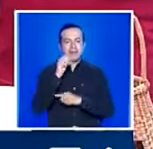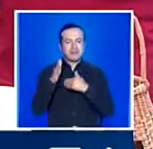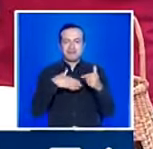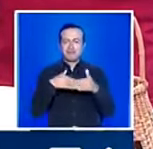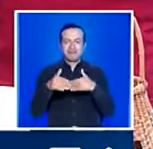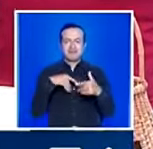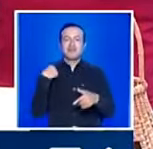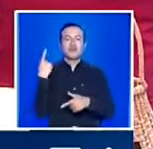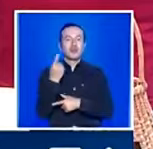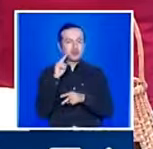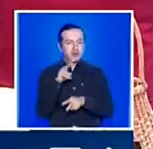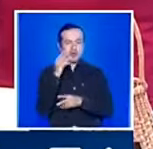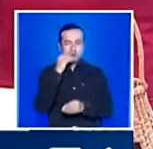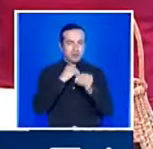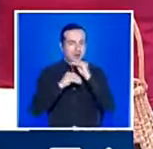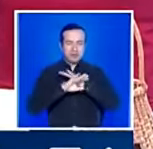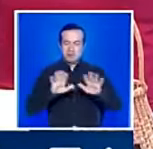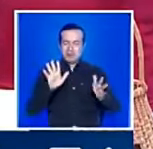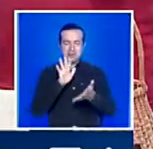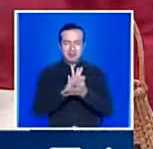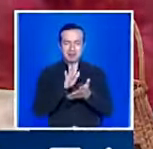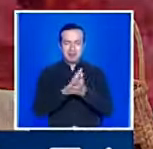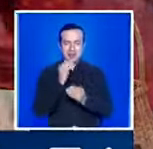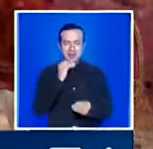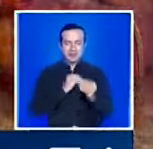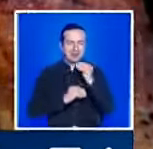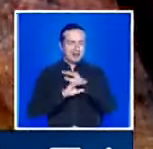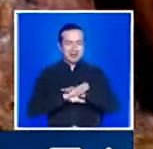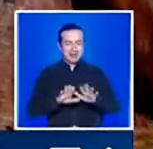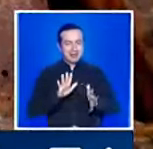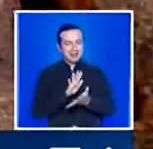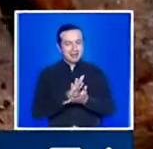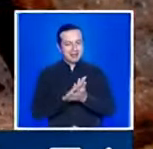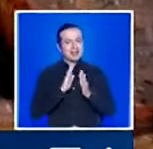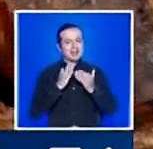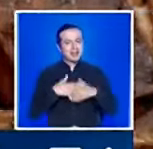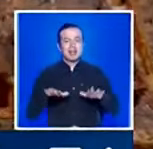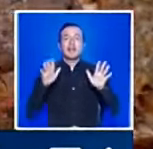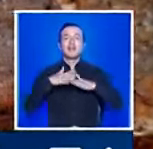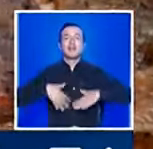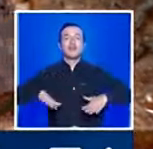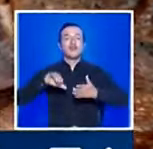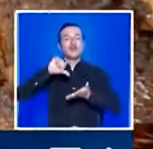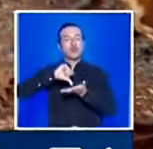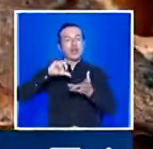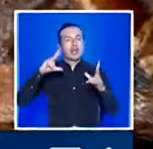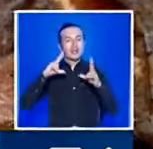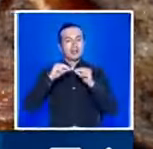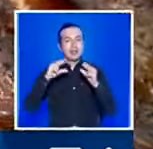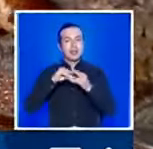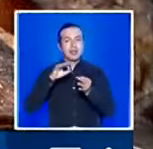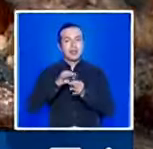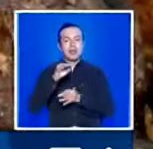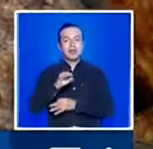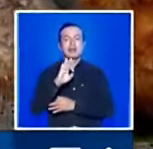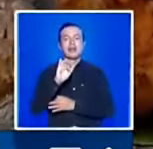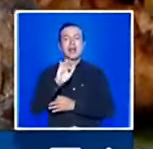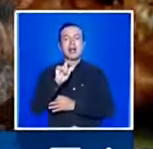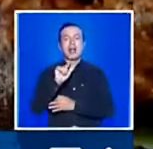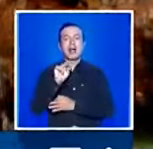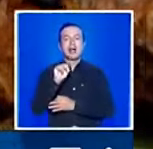comemos, lo que hay nos comemos sí, aquí, no se preocupe. Comemos, sí. Y estamos ubicados en la ciudad del Tena, en la parroquia Tala,